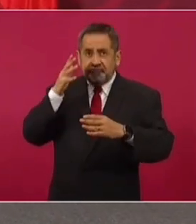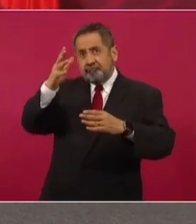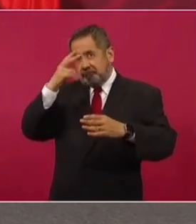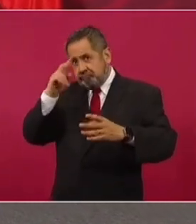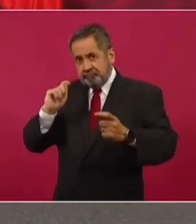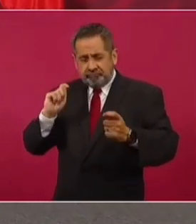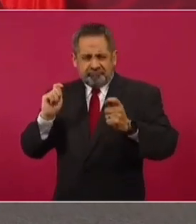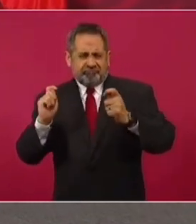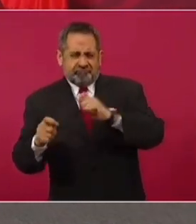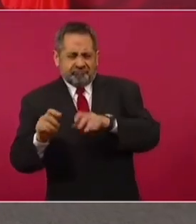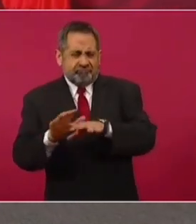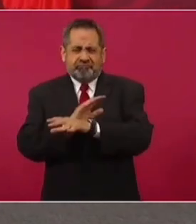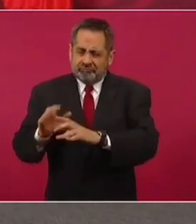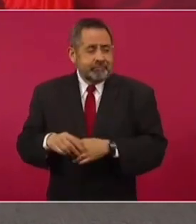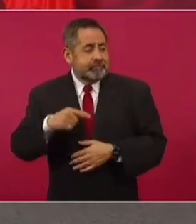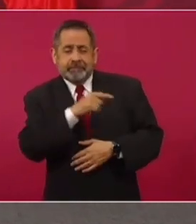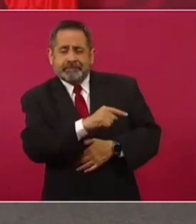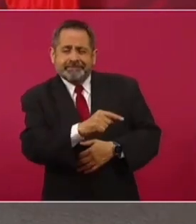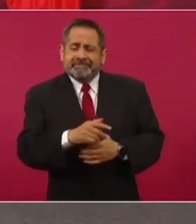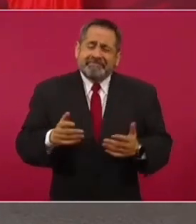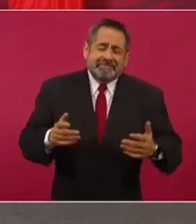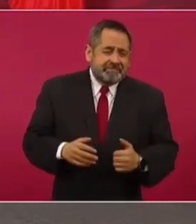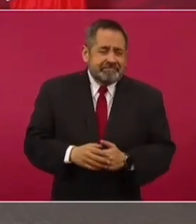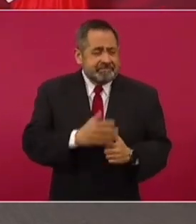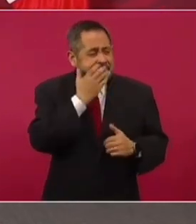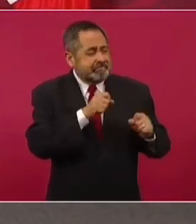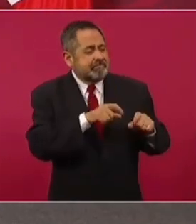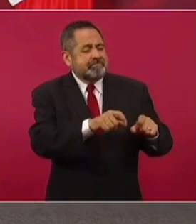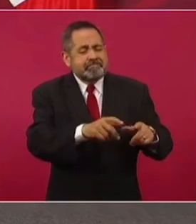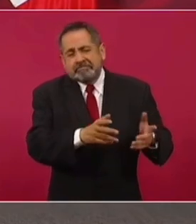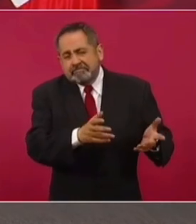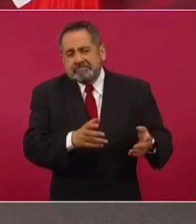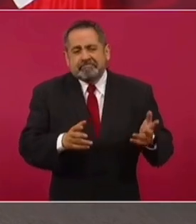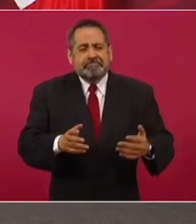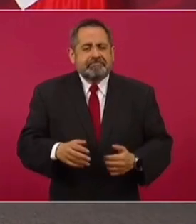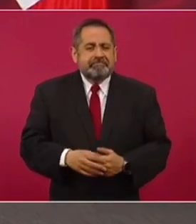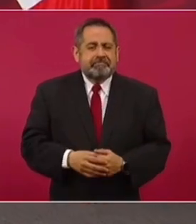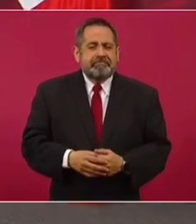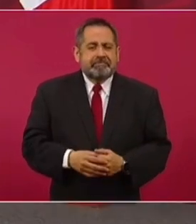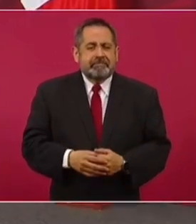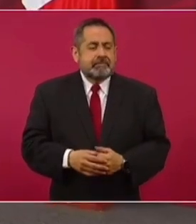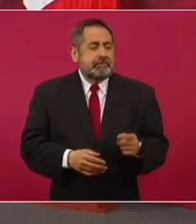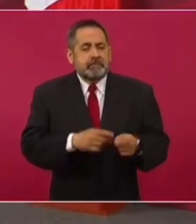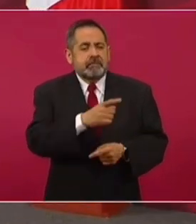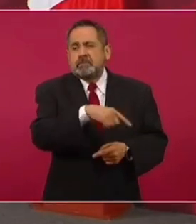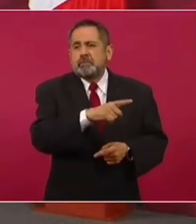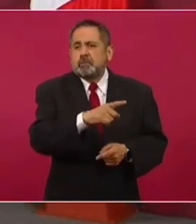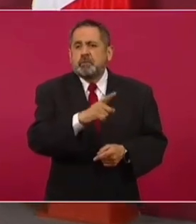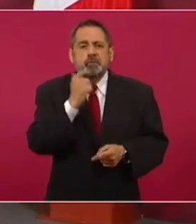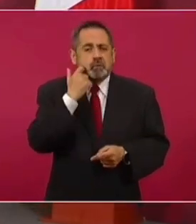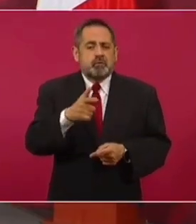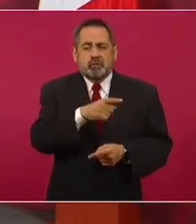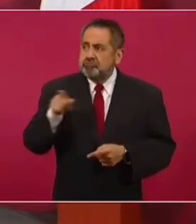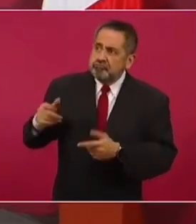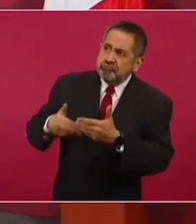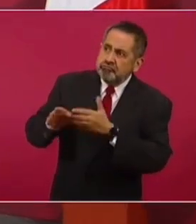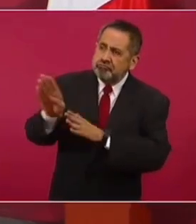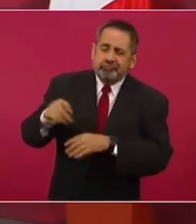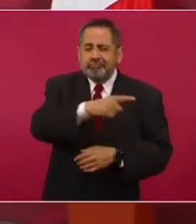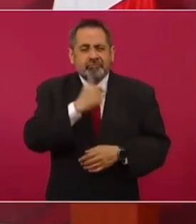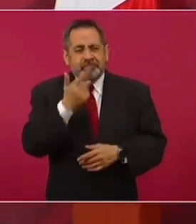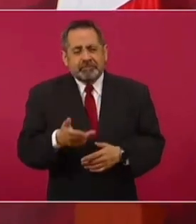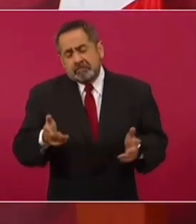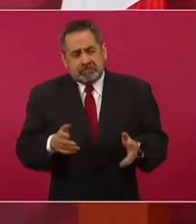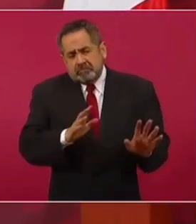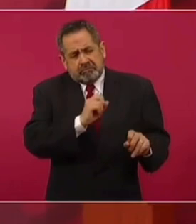país, porque los conservadores, pues, esos no quisieran, ¿no?, que avanzáramos.